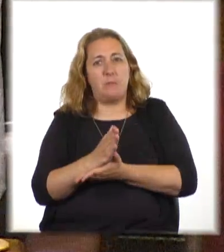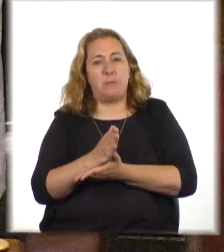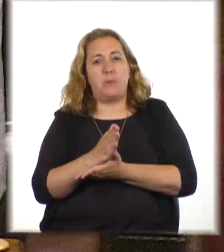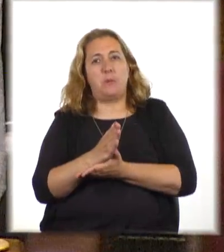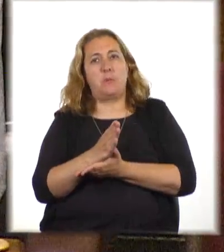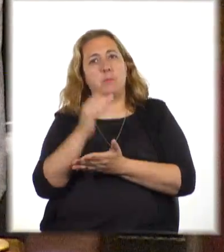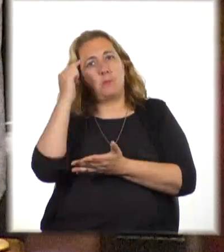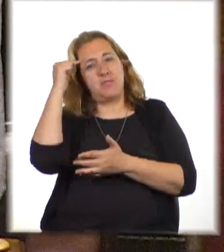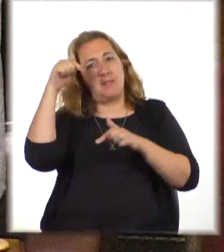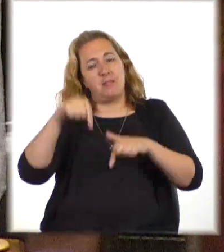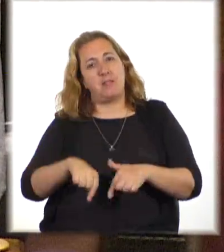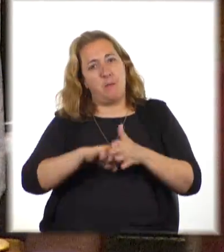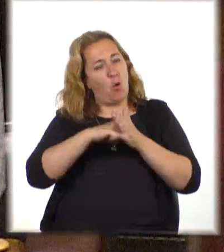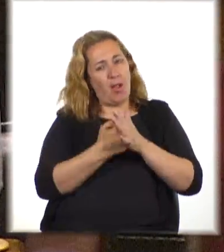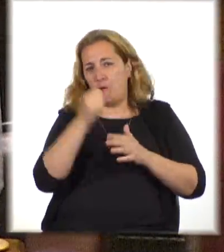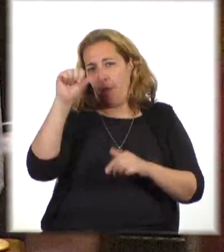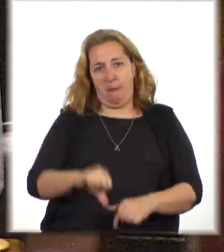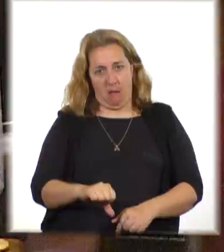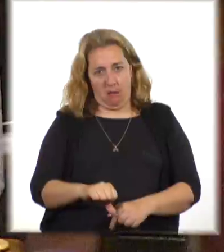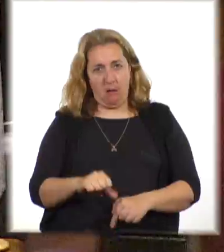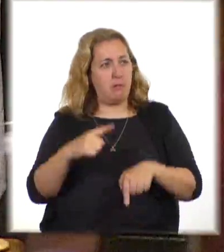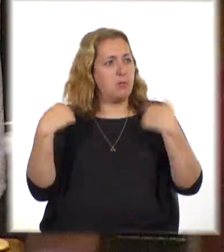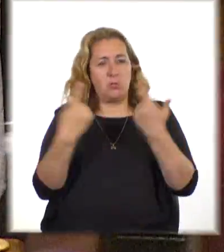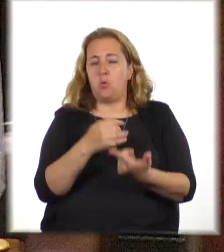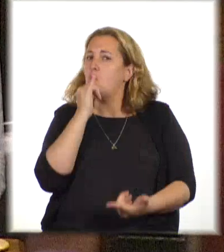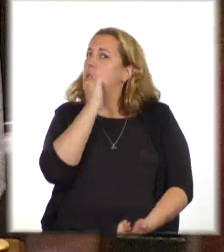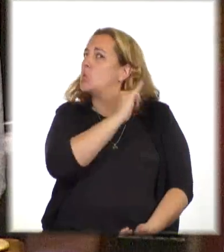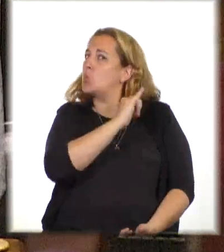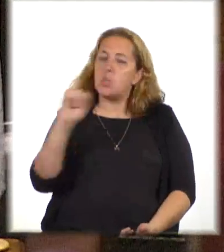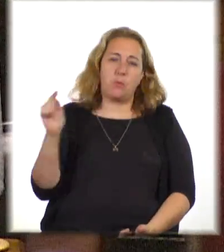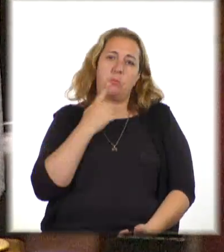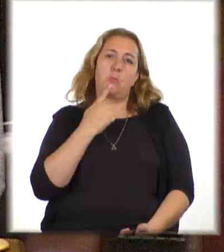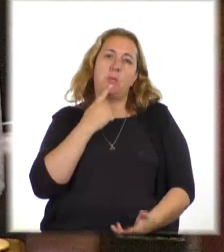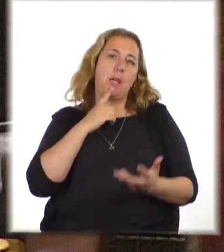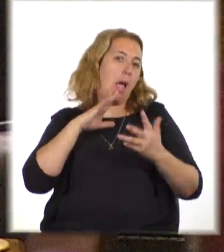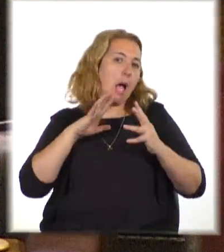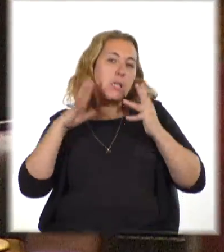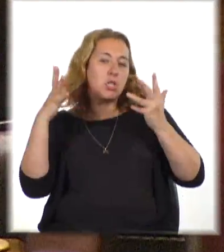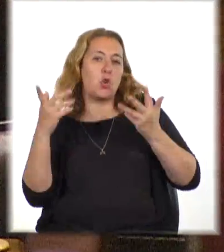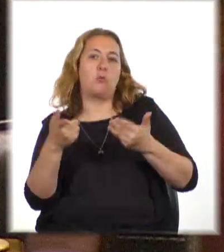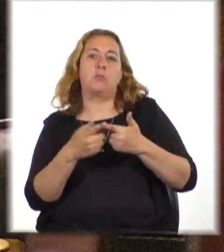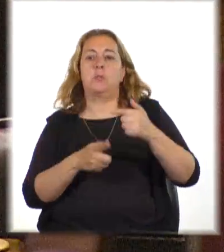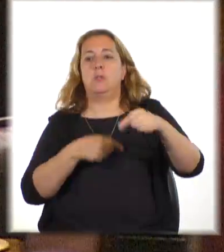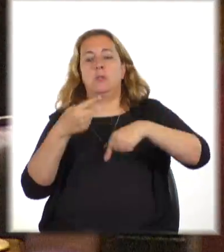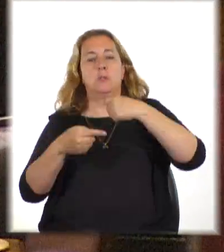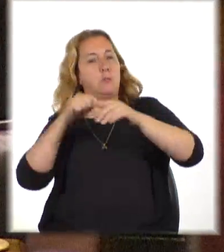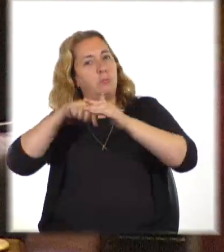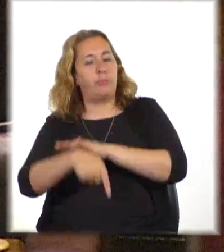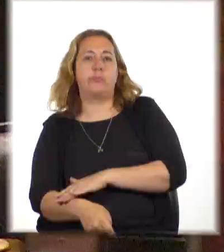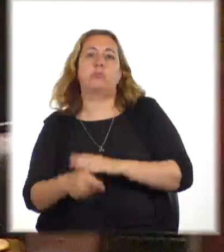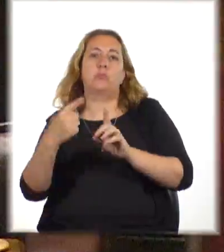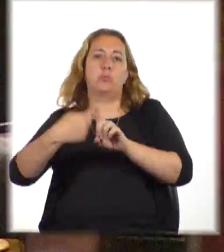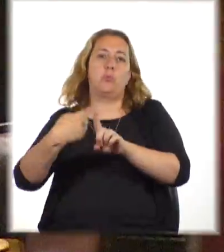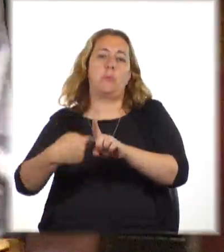que este bloqueo es un flagelo y denunciamos esta política de agresión que se ha profundizado en los últimos